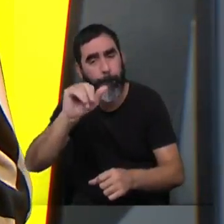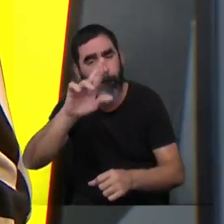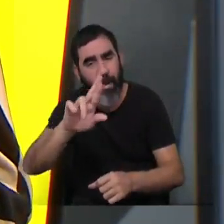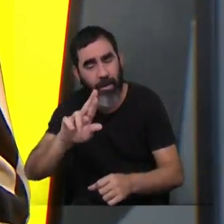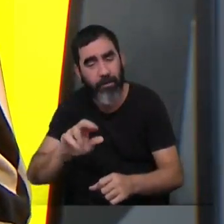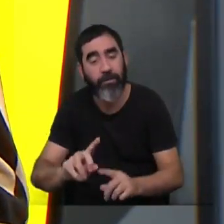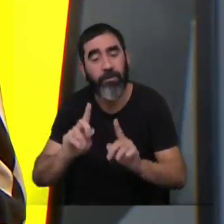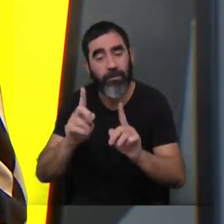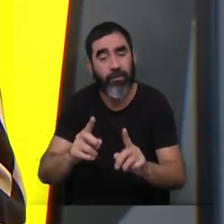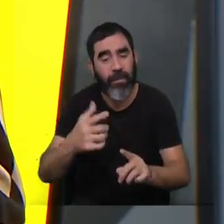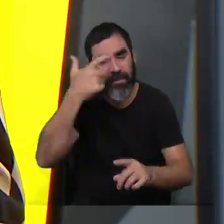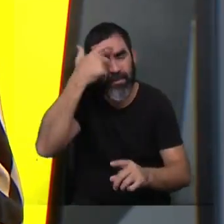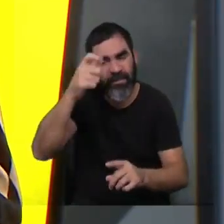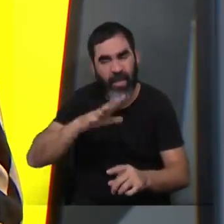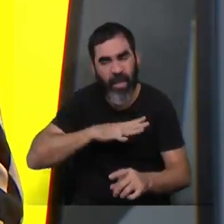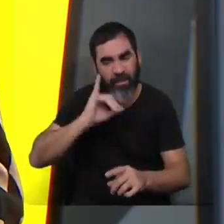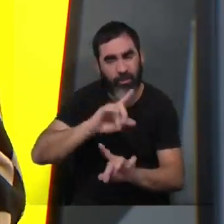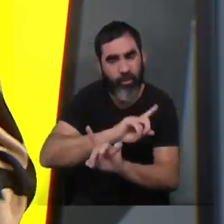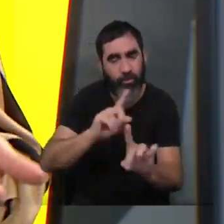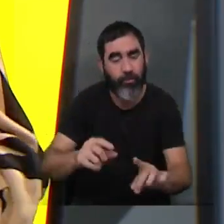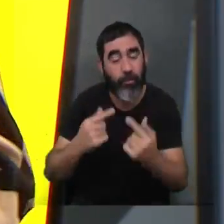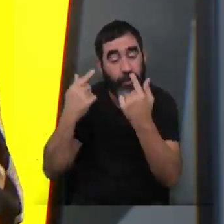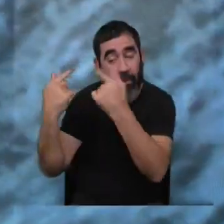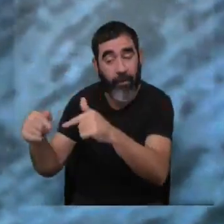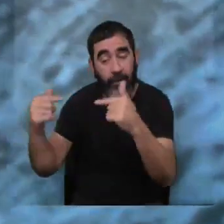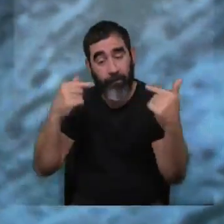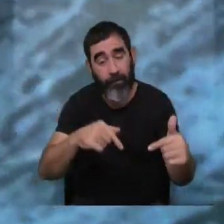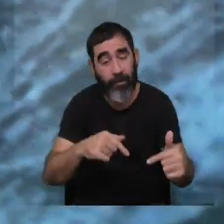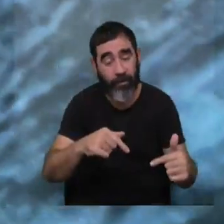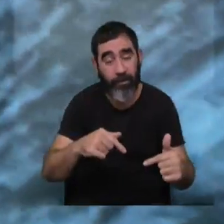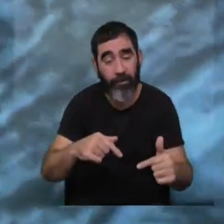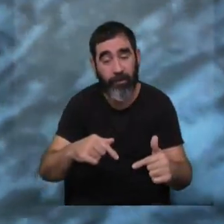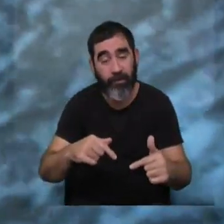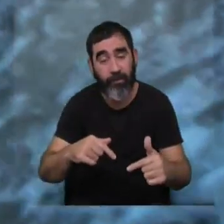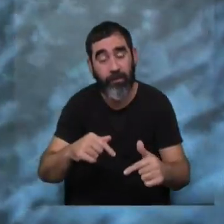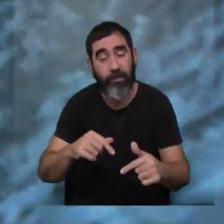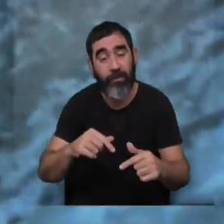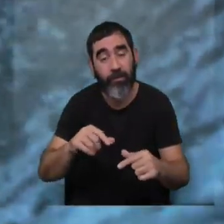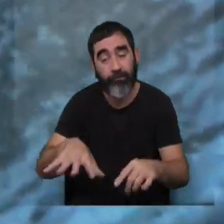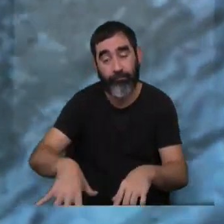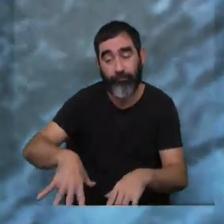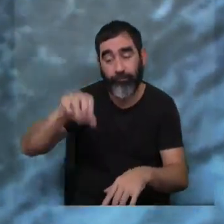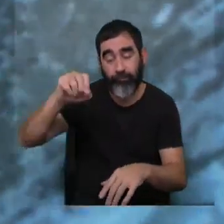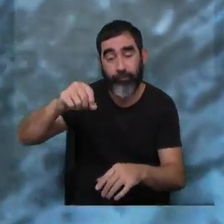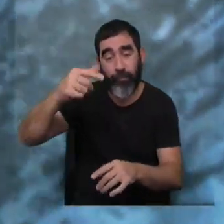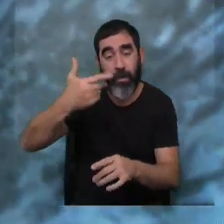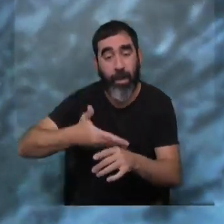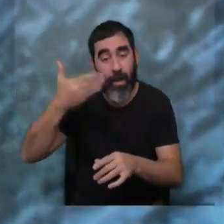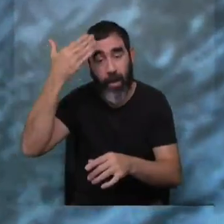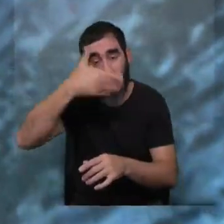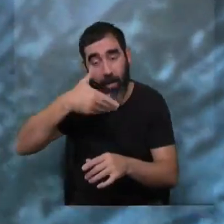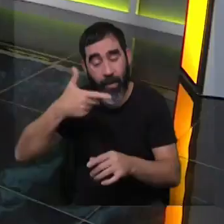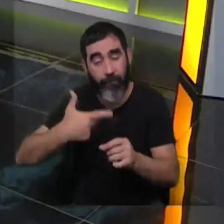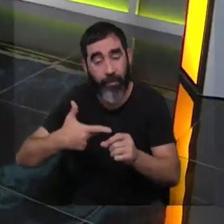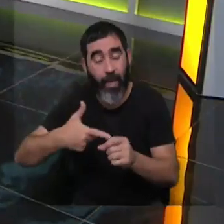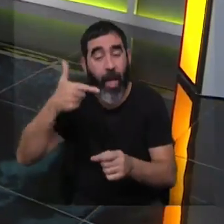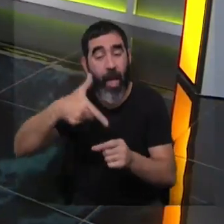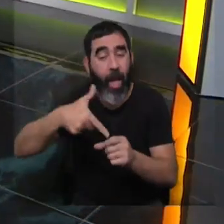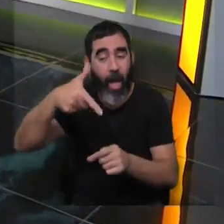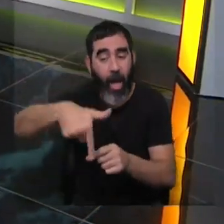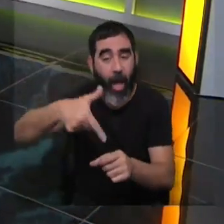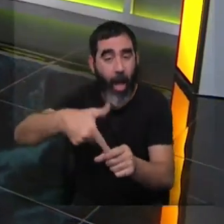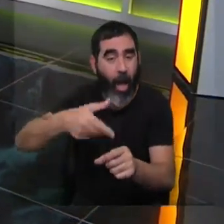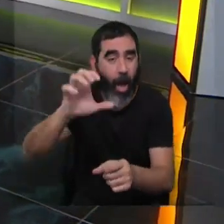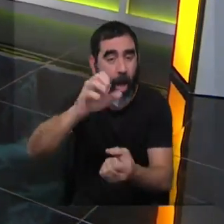qué hay de ciencia detrás de ella? Claro, que no es lo mismo lo que trae, digamos, el que hace la extracción del pozo que lo que ponemos en el auto. Eso mismo, y todas las etapas